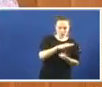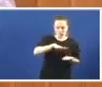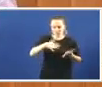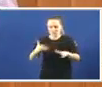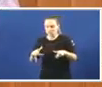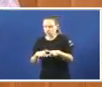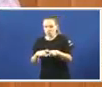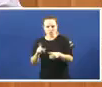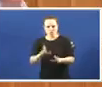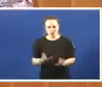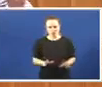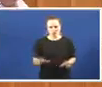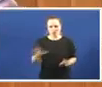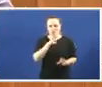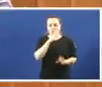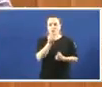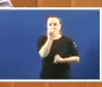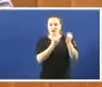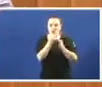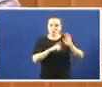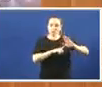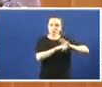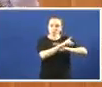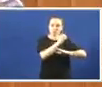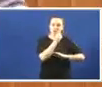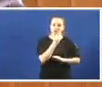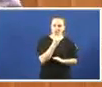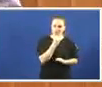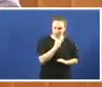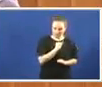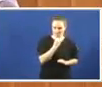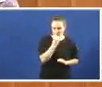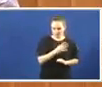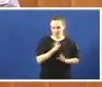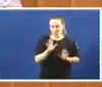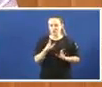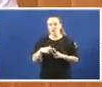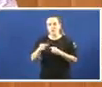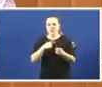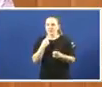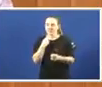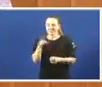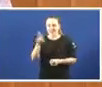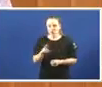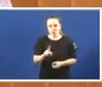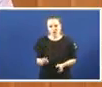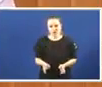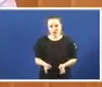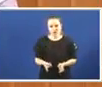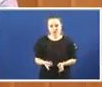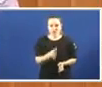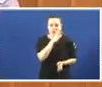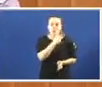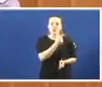Porque hai crecemento, pero como moi ben dixo a compañera do BNG, non hai recuperación. Porque non damos pasado do macro ao